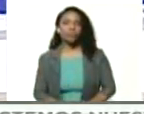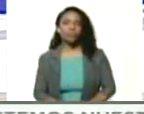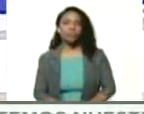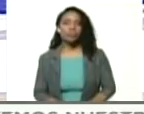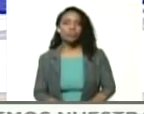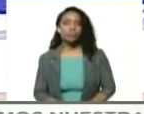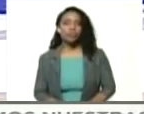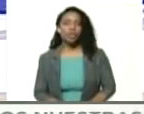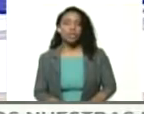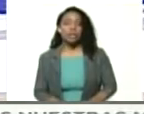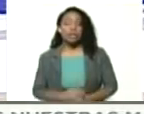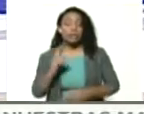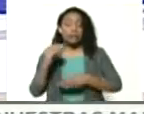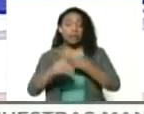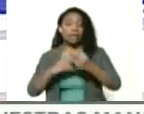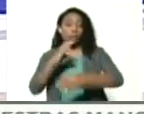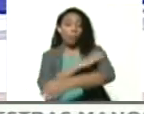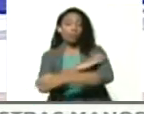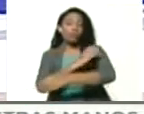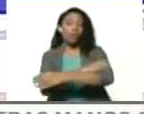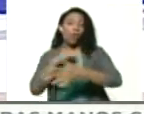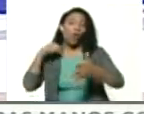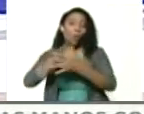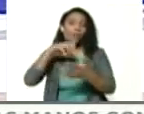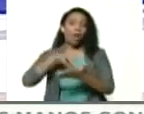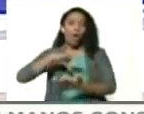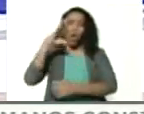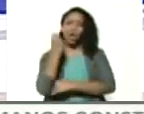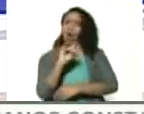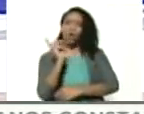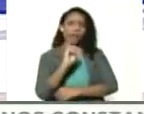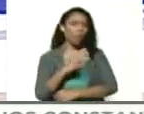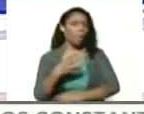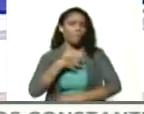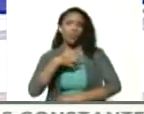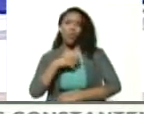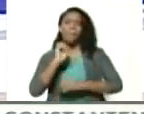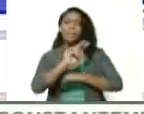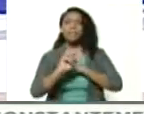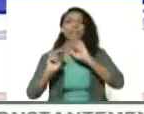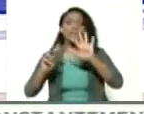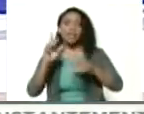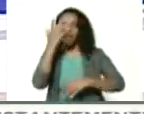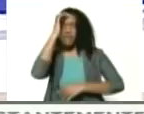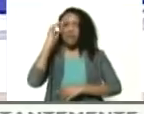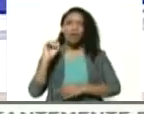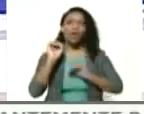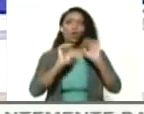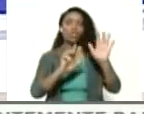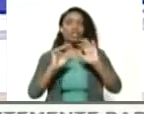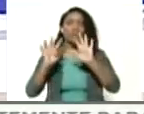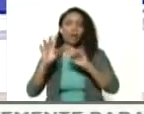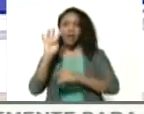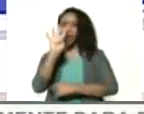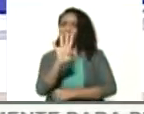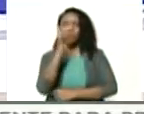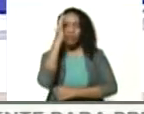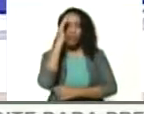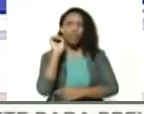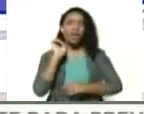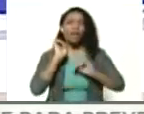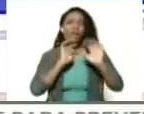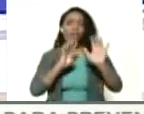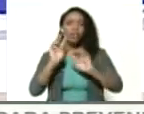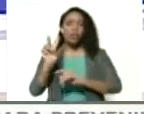La oligarquía con su golpe de Estado logró lo que no se pudo el 27 de febrero del 89, ni el 4 de febrero del